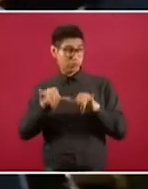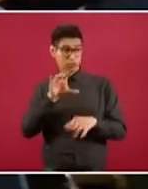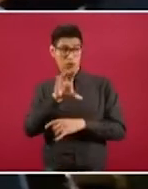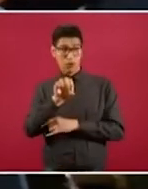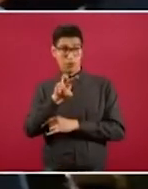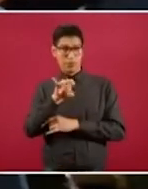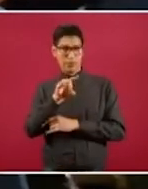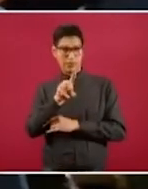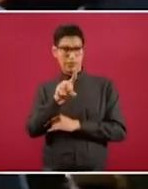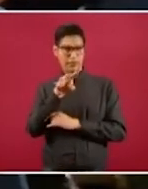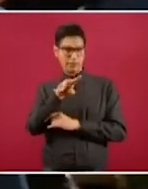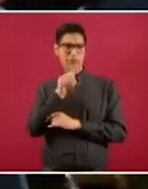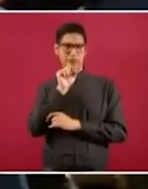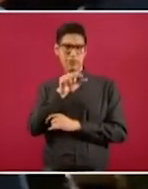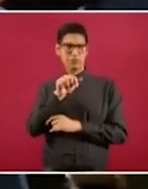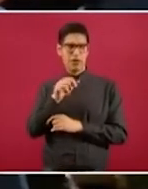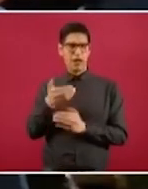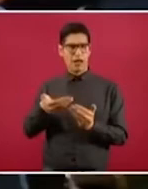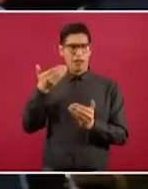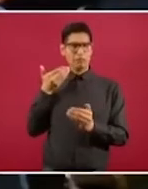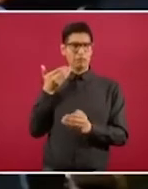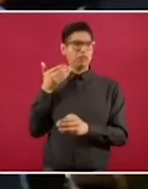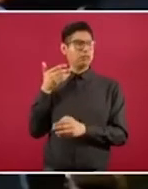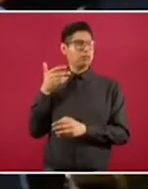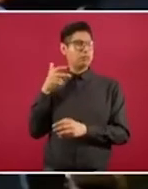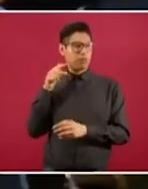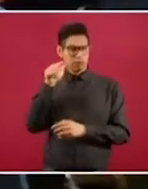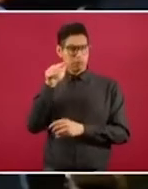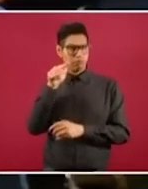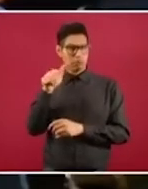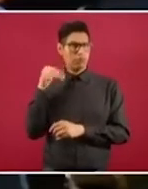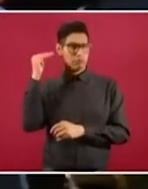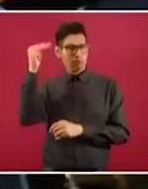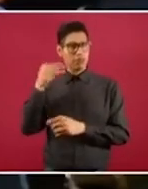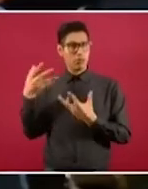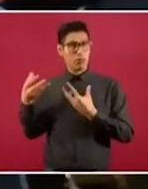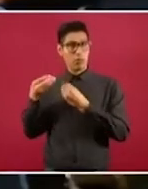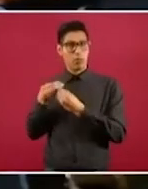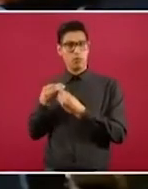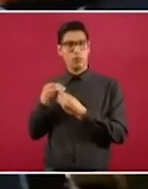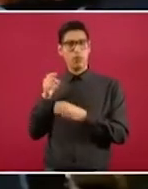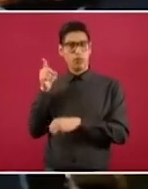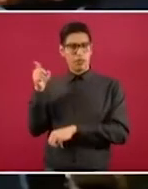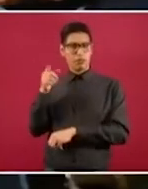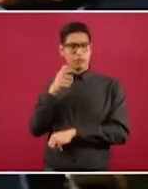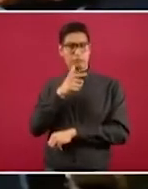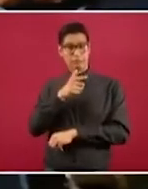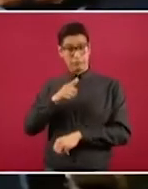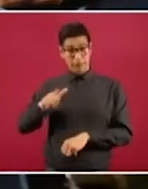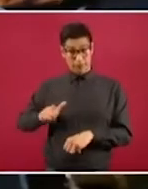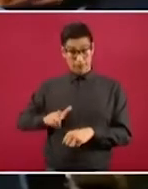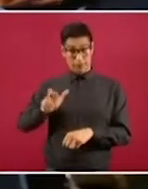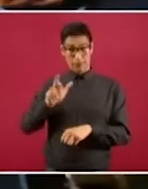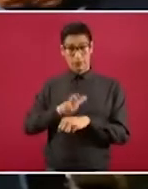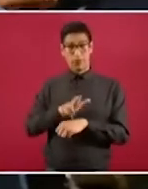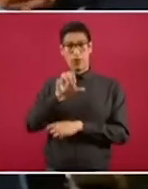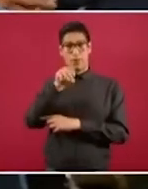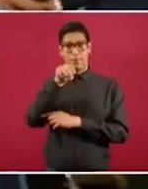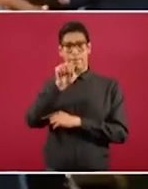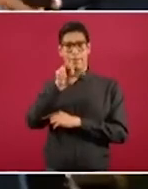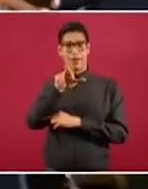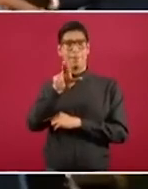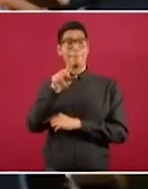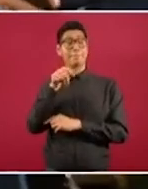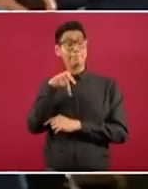gobernador de Hidalgo, Omar Fayad. Ya dijo que no se realizará la prueba. Sin embargo, de acuerdo a lo que ustedes han comentado y a los protocolos